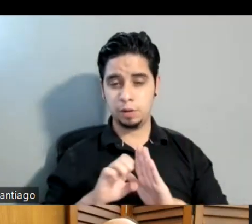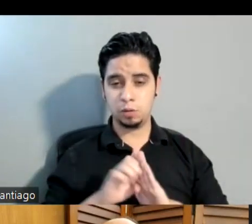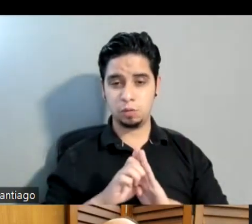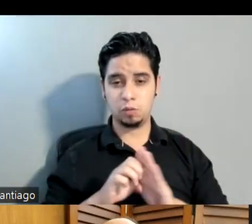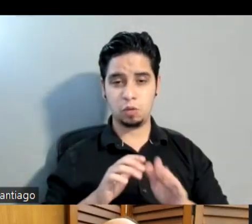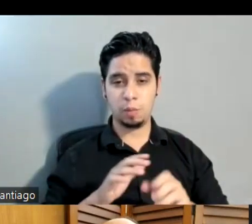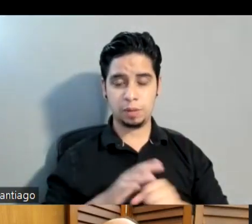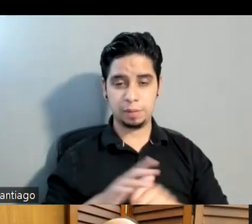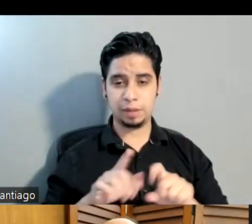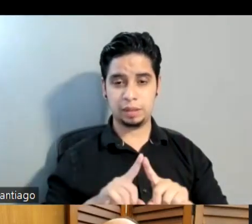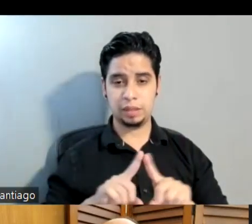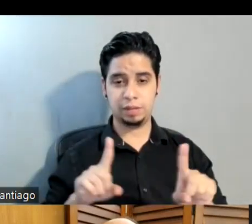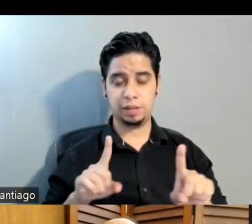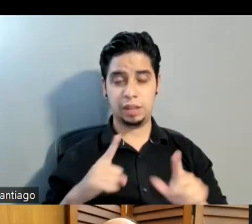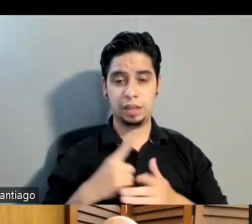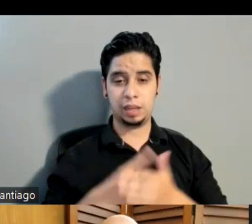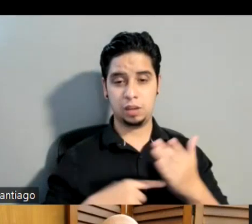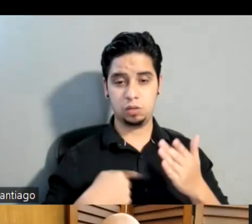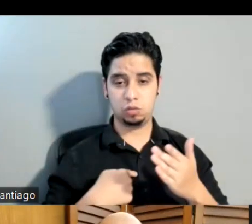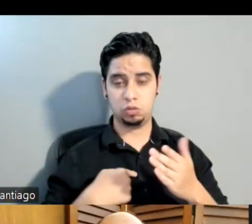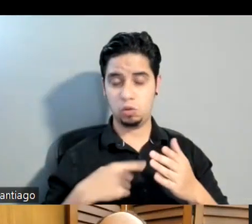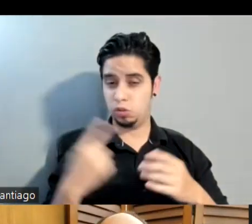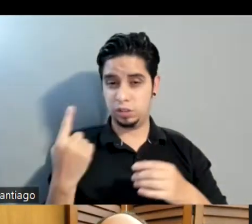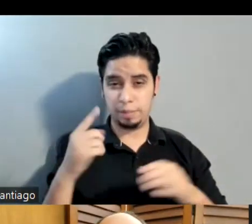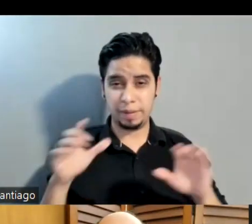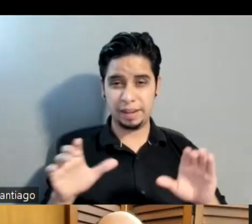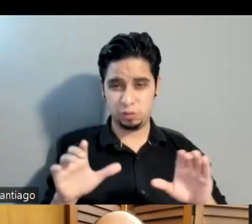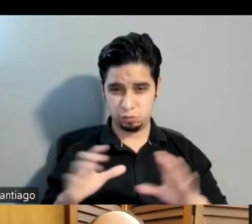totalmente diferente a lo que yo siempre he hecho.